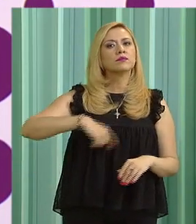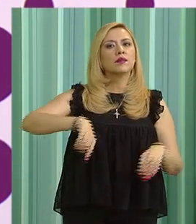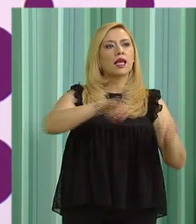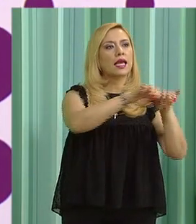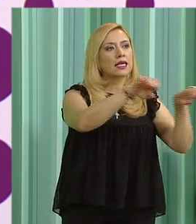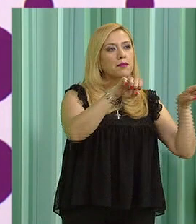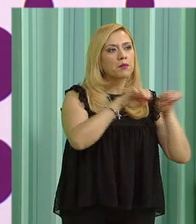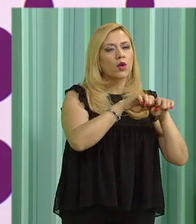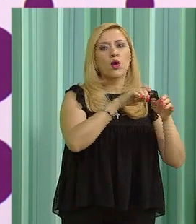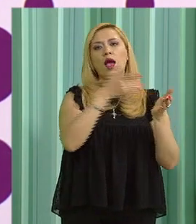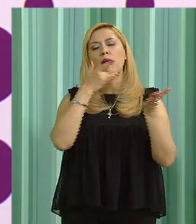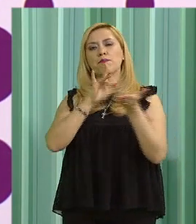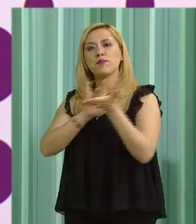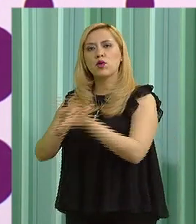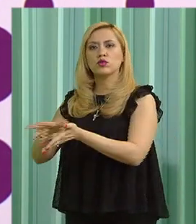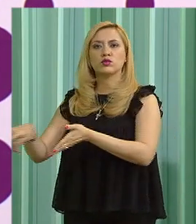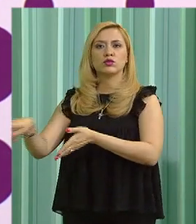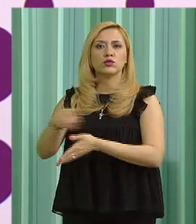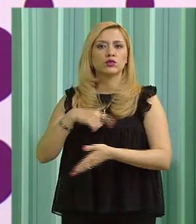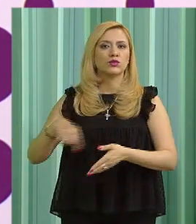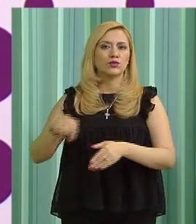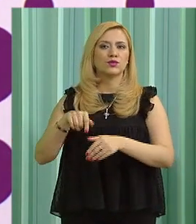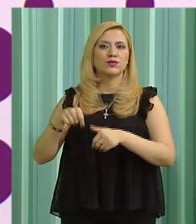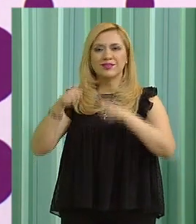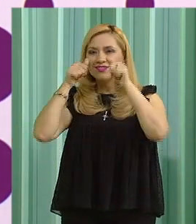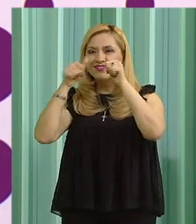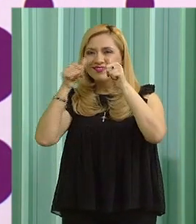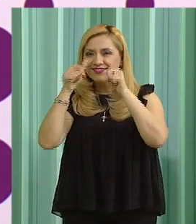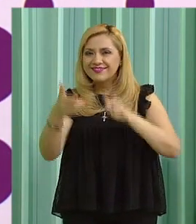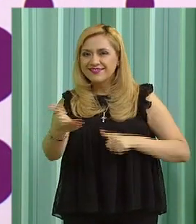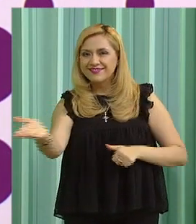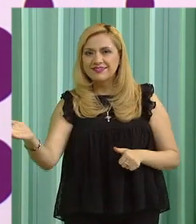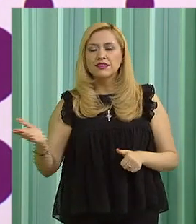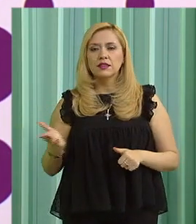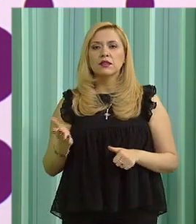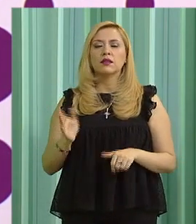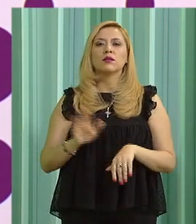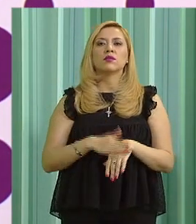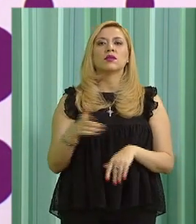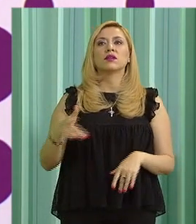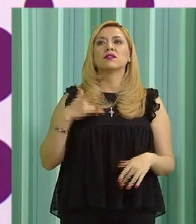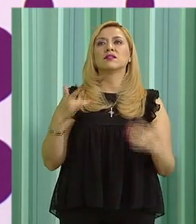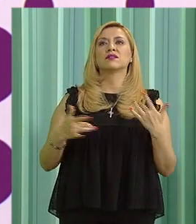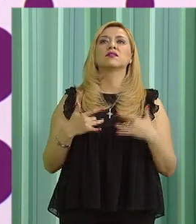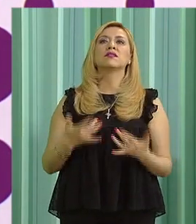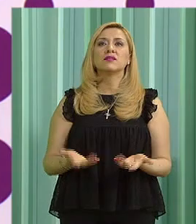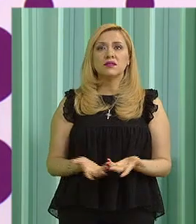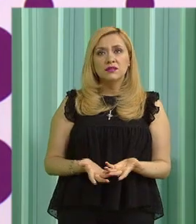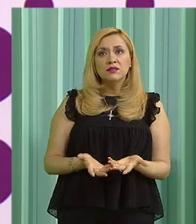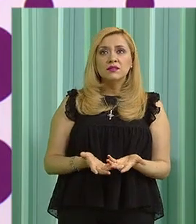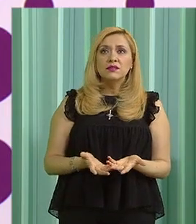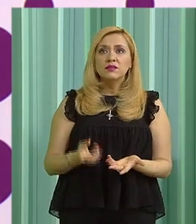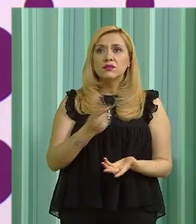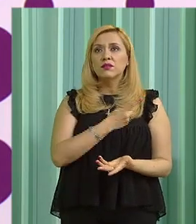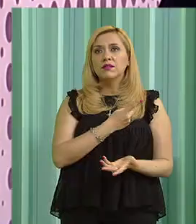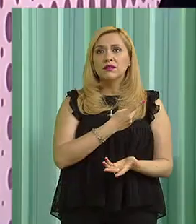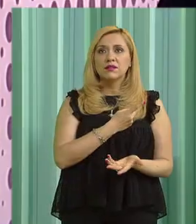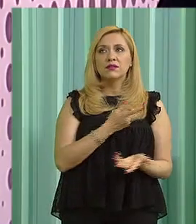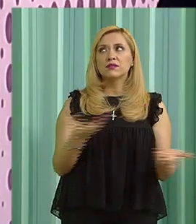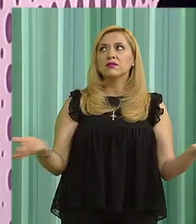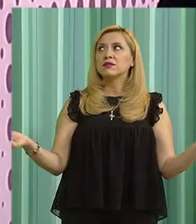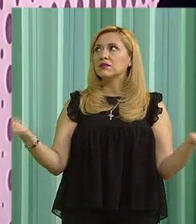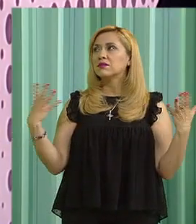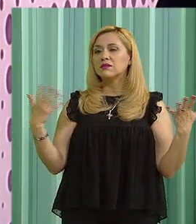están trabajando, ¿no? El que los profesionales no se sientan que están remando contracorriente de una manera aislada. Creo que el